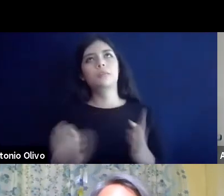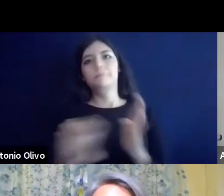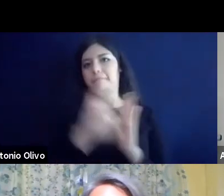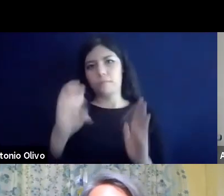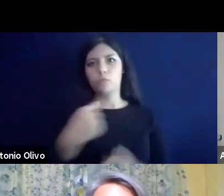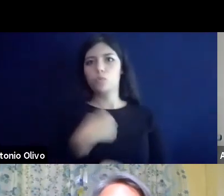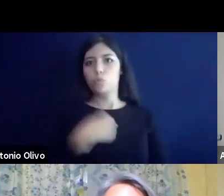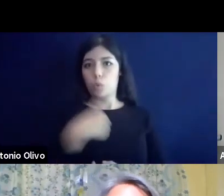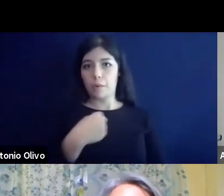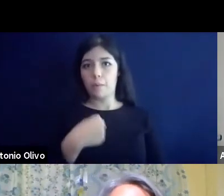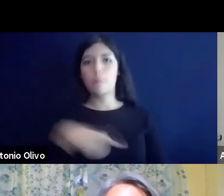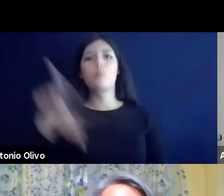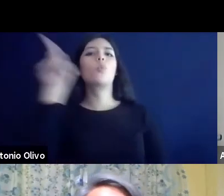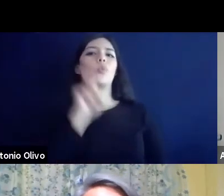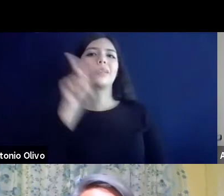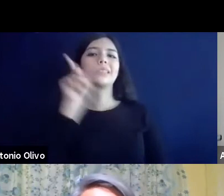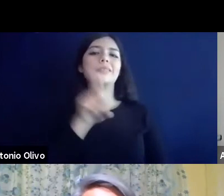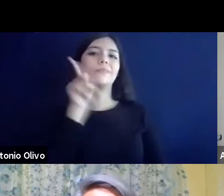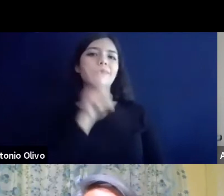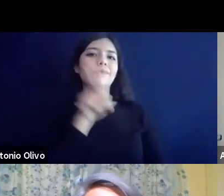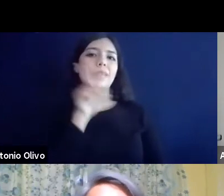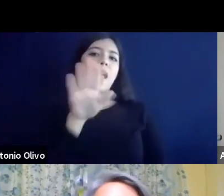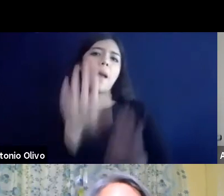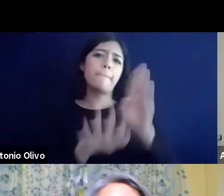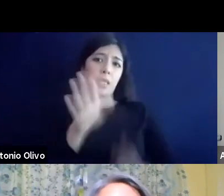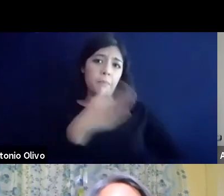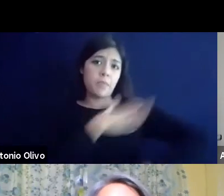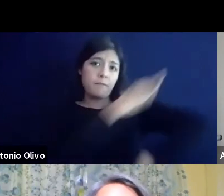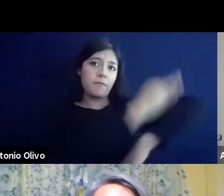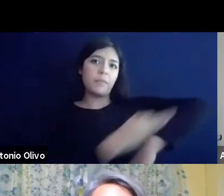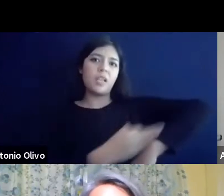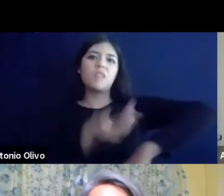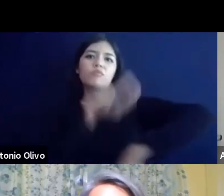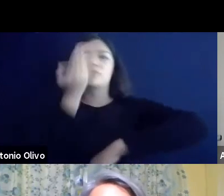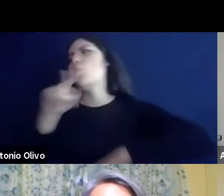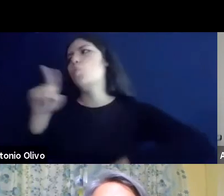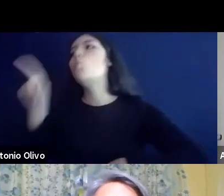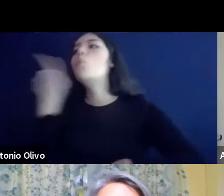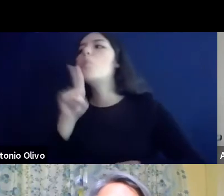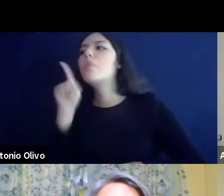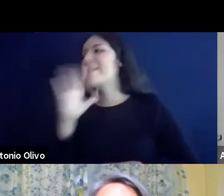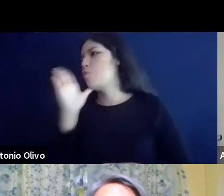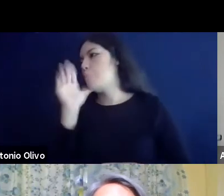niña no podía hacer ciertas cosas que mis hermanos varones sí. Entonces fue eso a lo que me enfrenté, pero